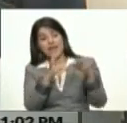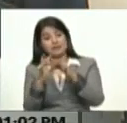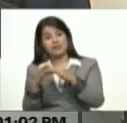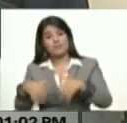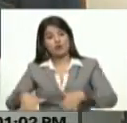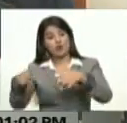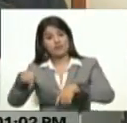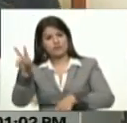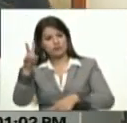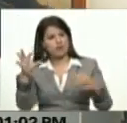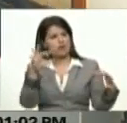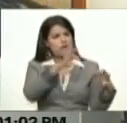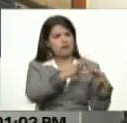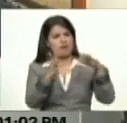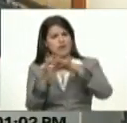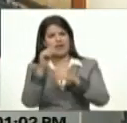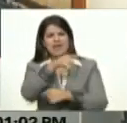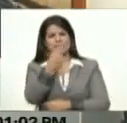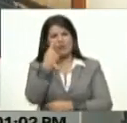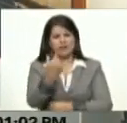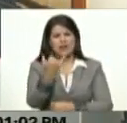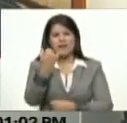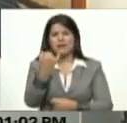ejemplo, ese precio absurdo,